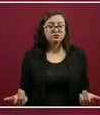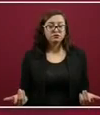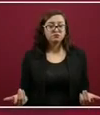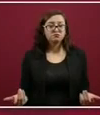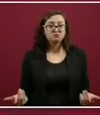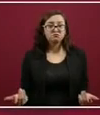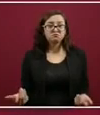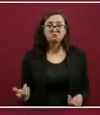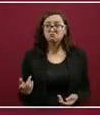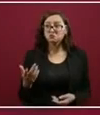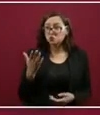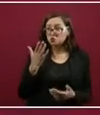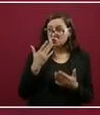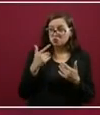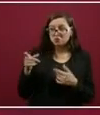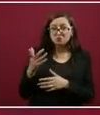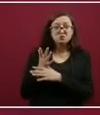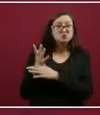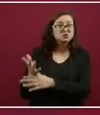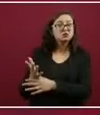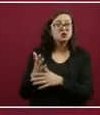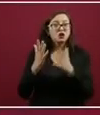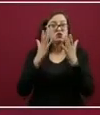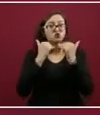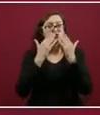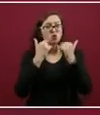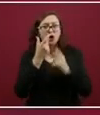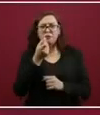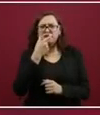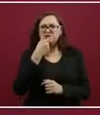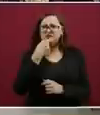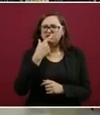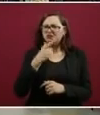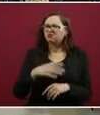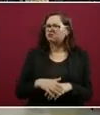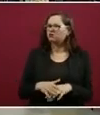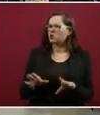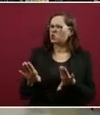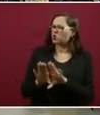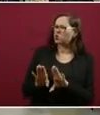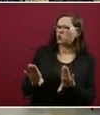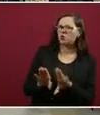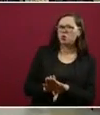faltan medicamentos, es inexplicable.